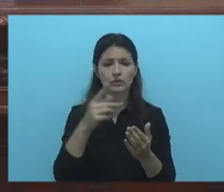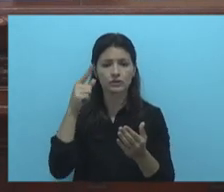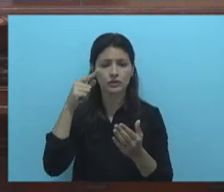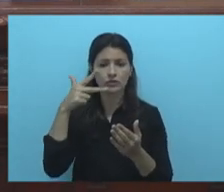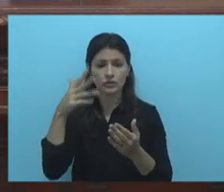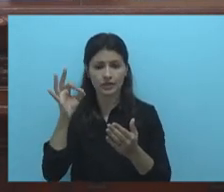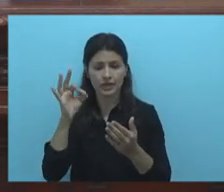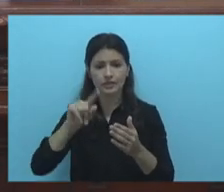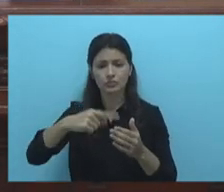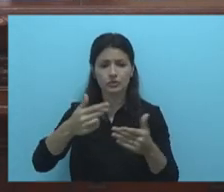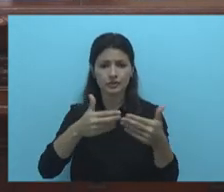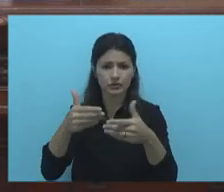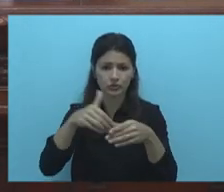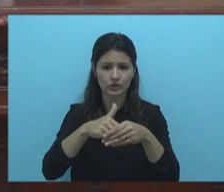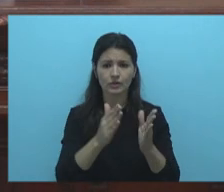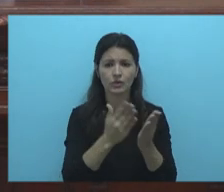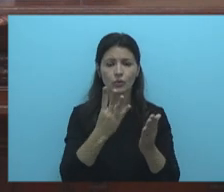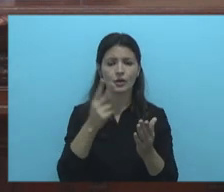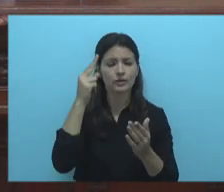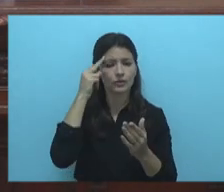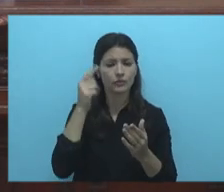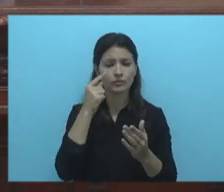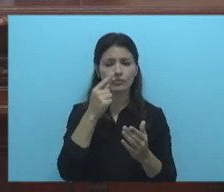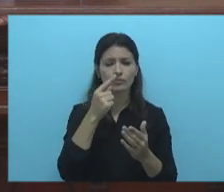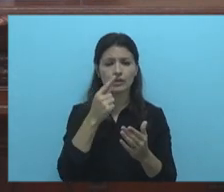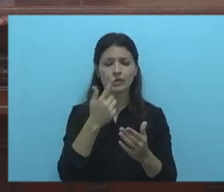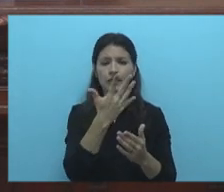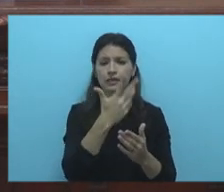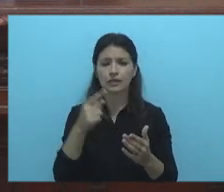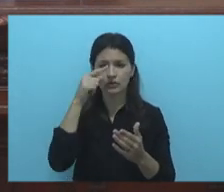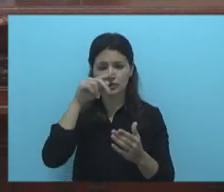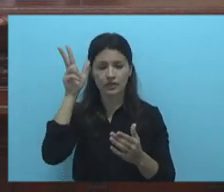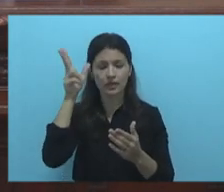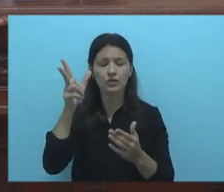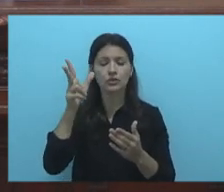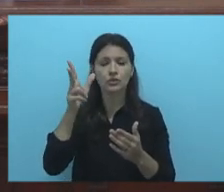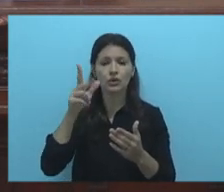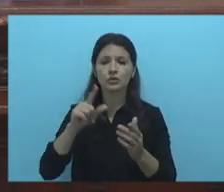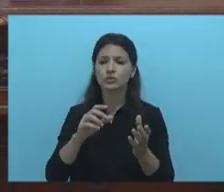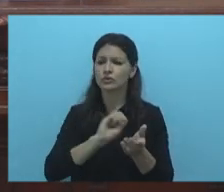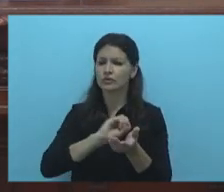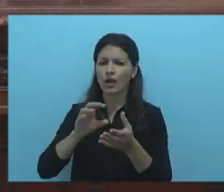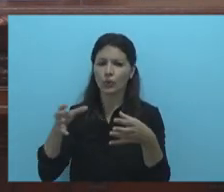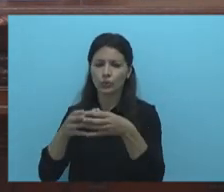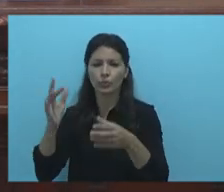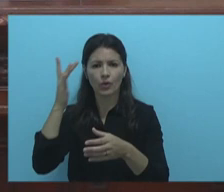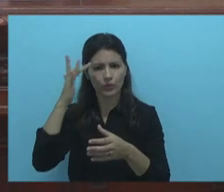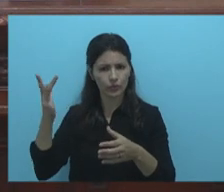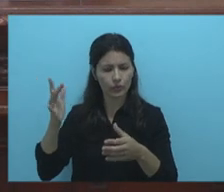49.430, preferencia para una sesión. Para el expediente 49.578, un cambio de destino que pasa a la Comisión de Cultura.